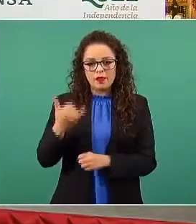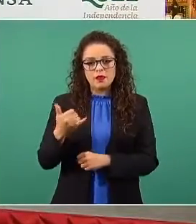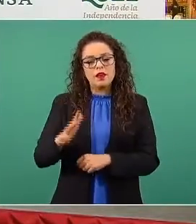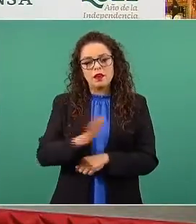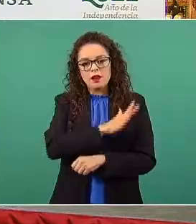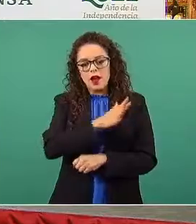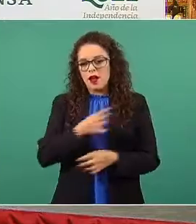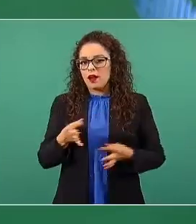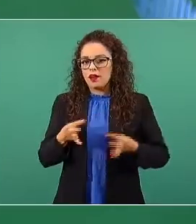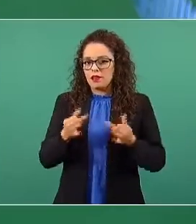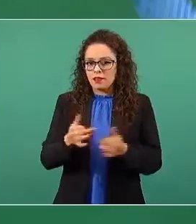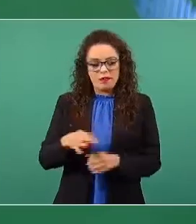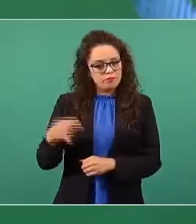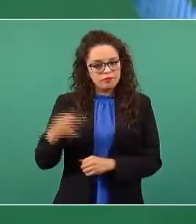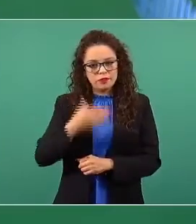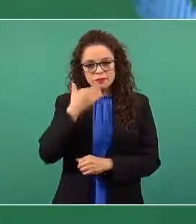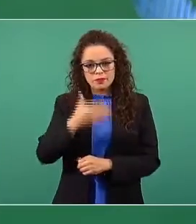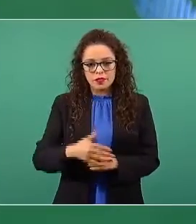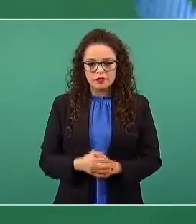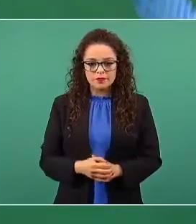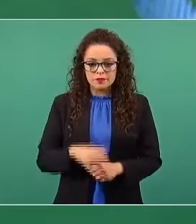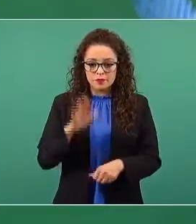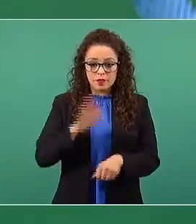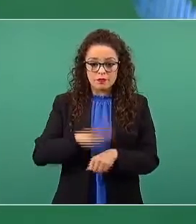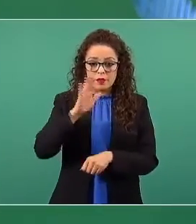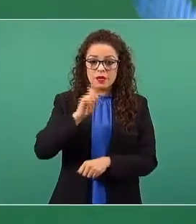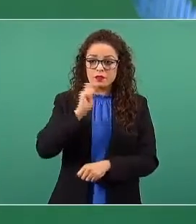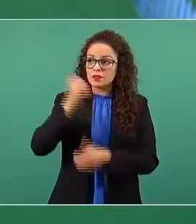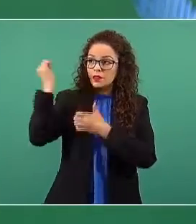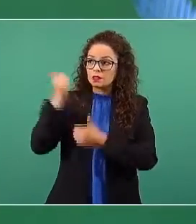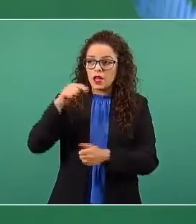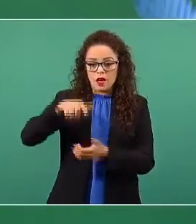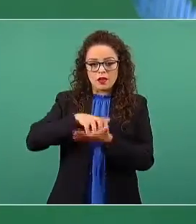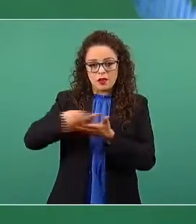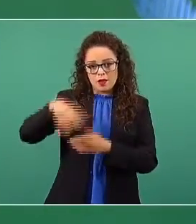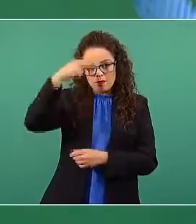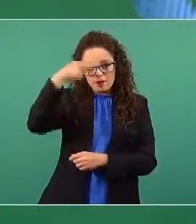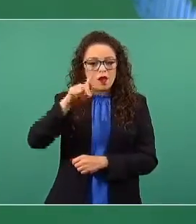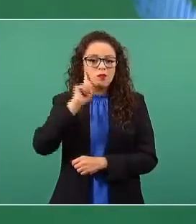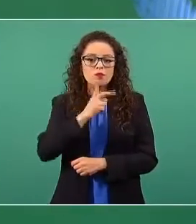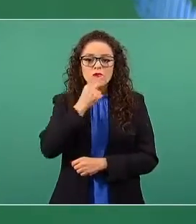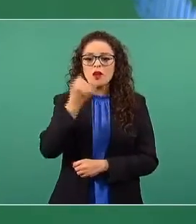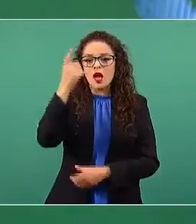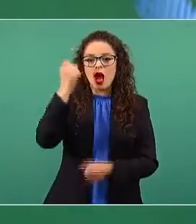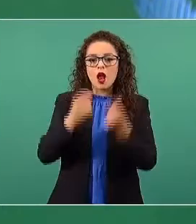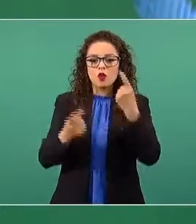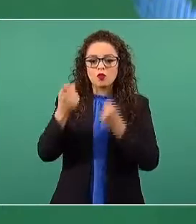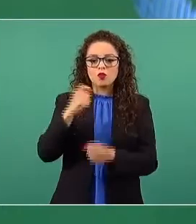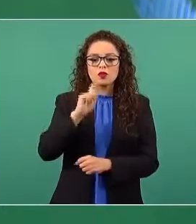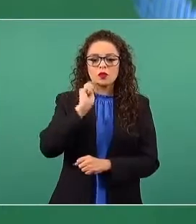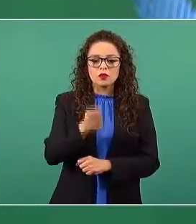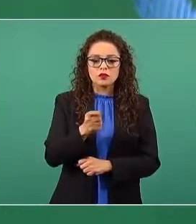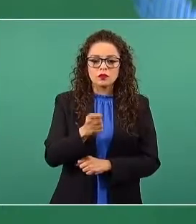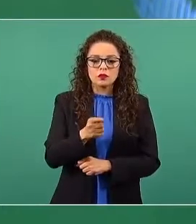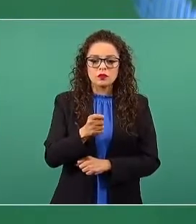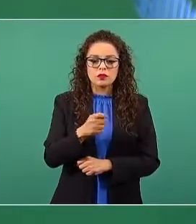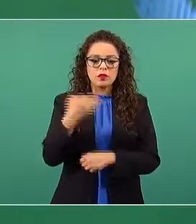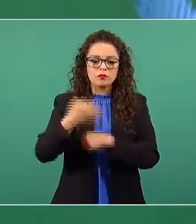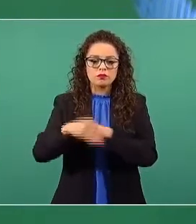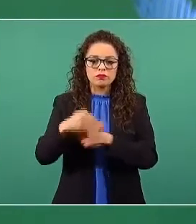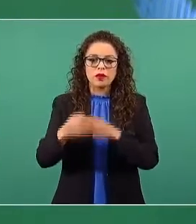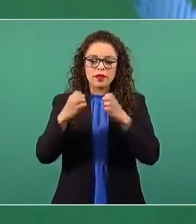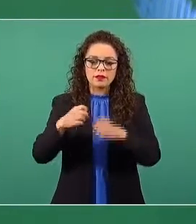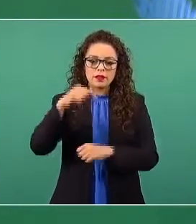que residen en México, mayormente mexicanas y mexicanos, y algunas personas que son residentes temporales